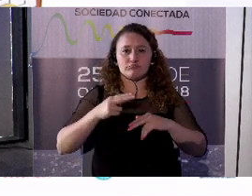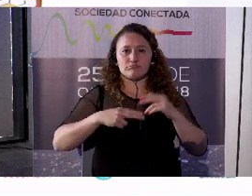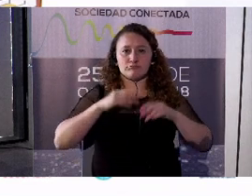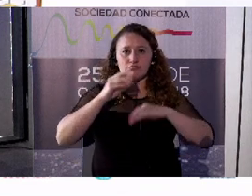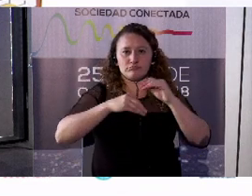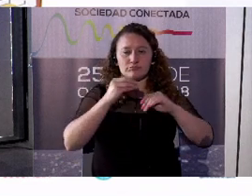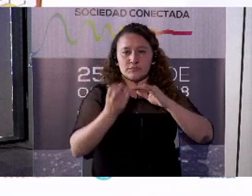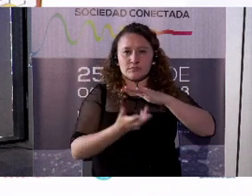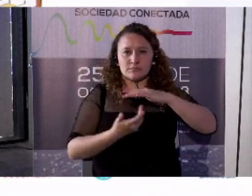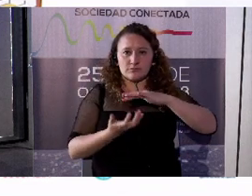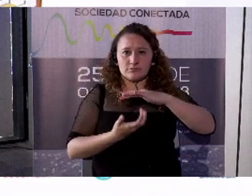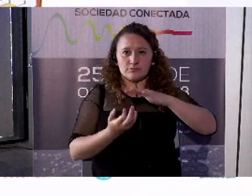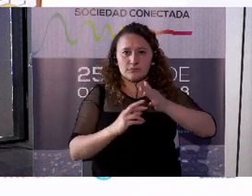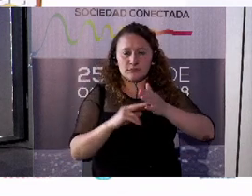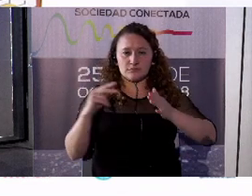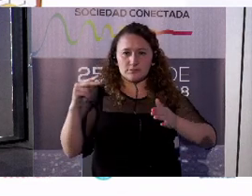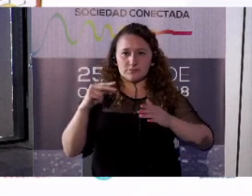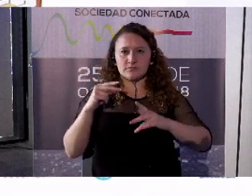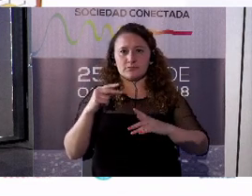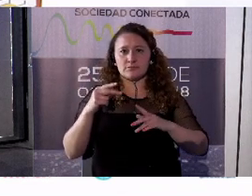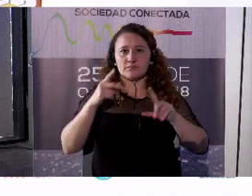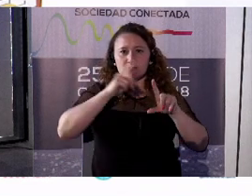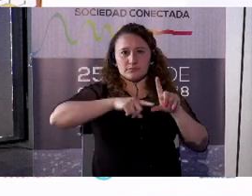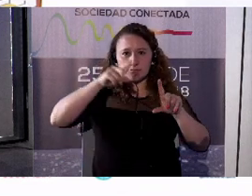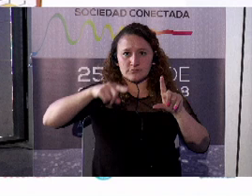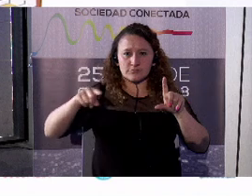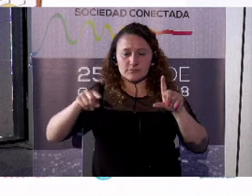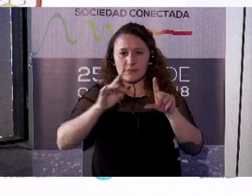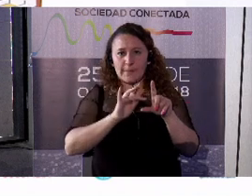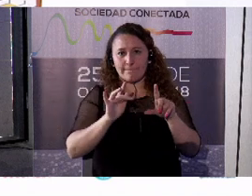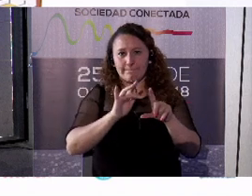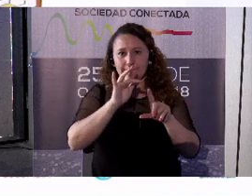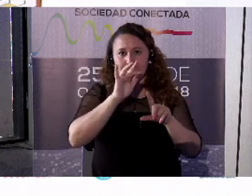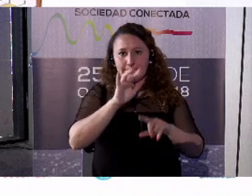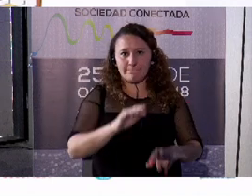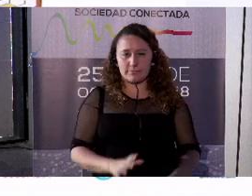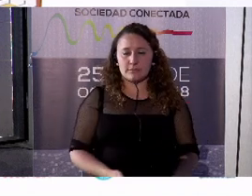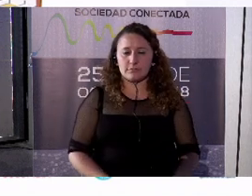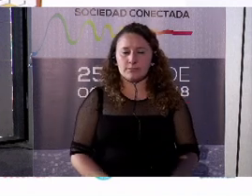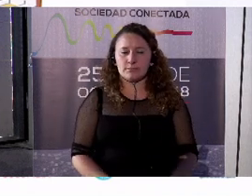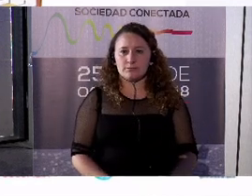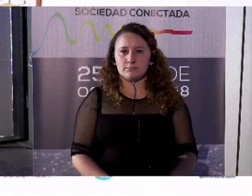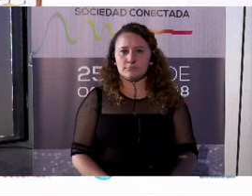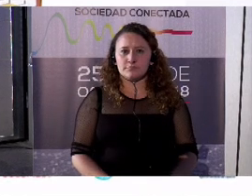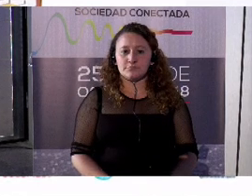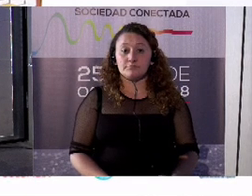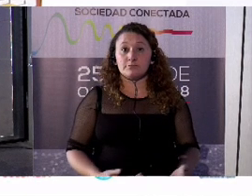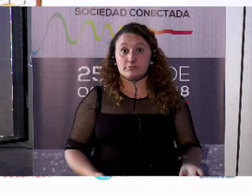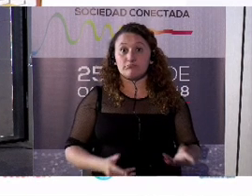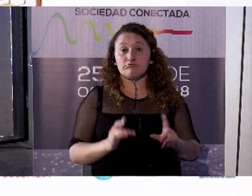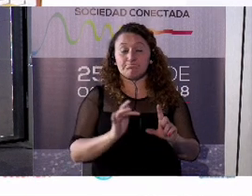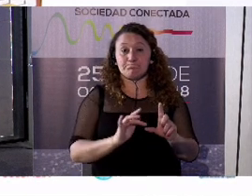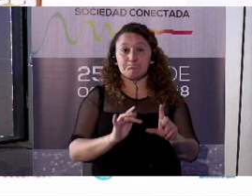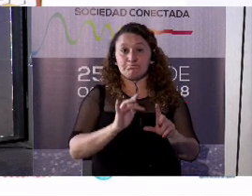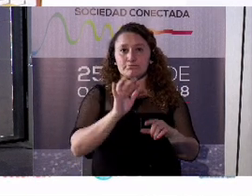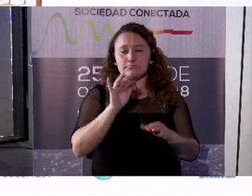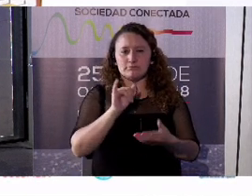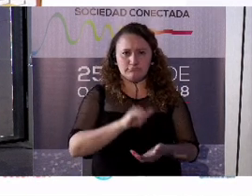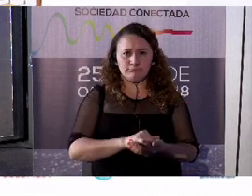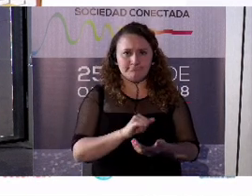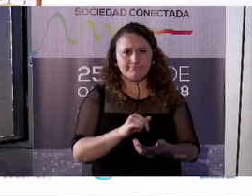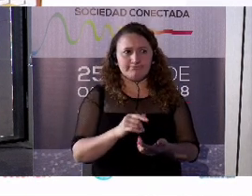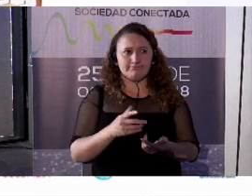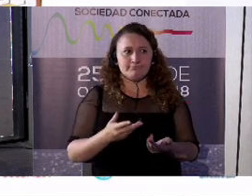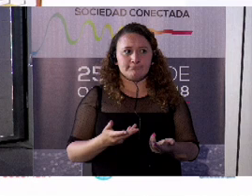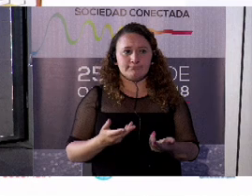ecosistema de espacios en blanco White spaces TV el ecosistema de espacios en